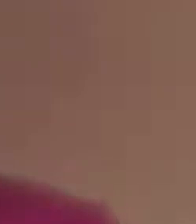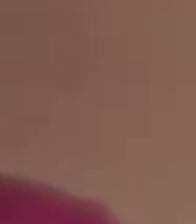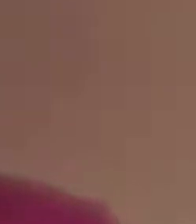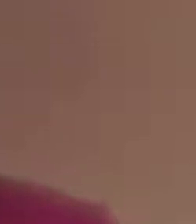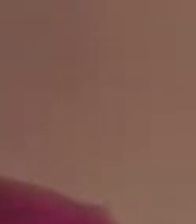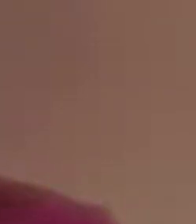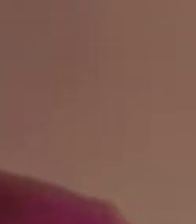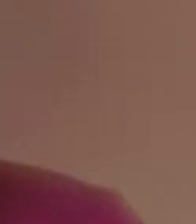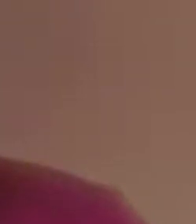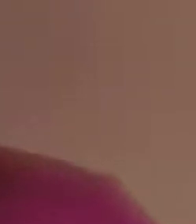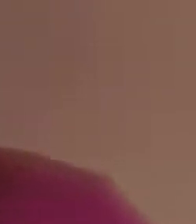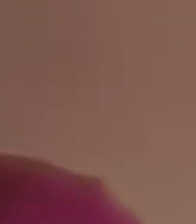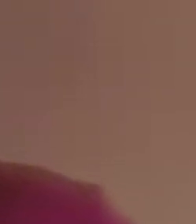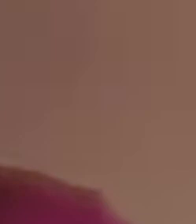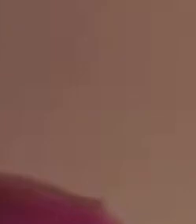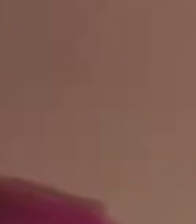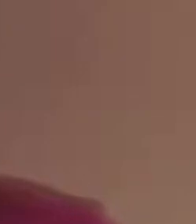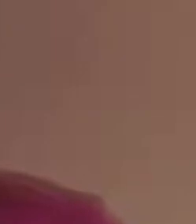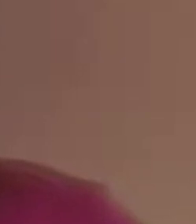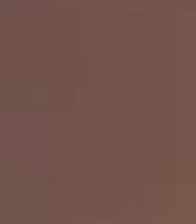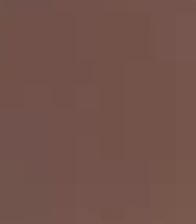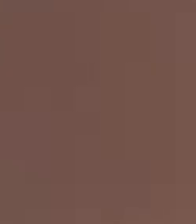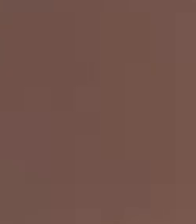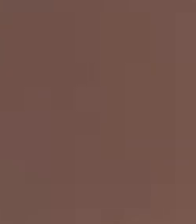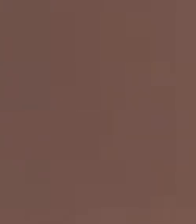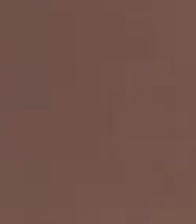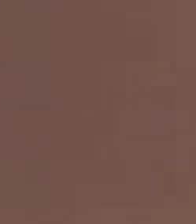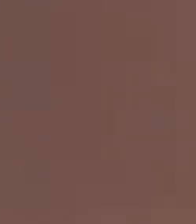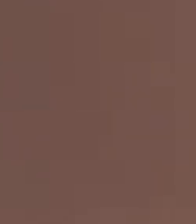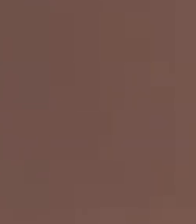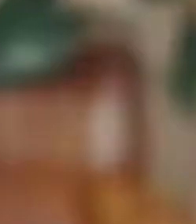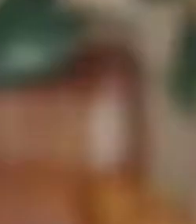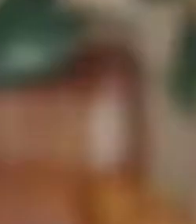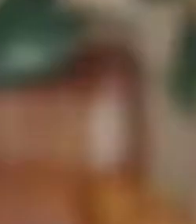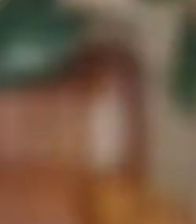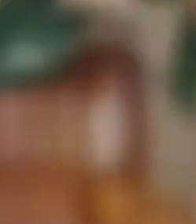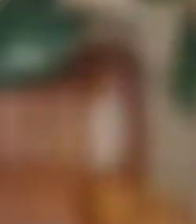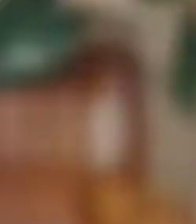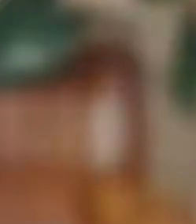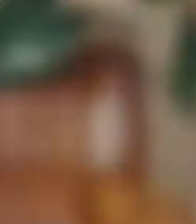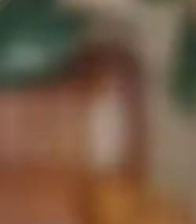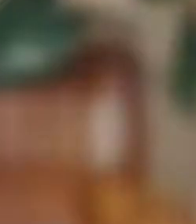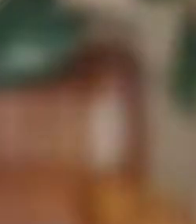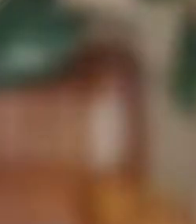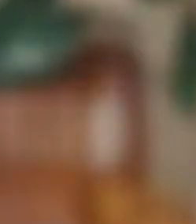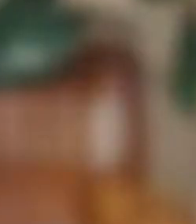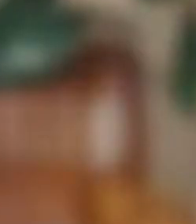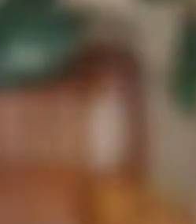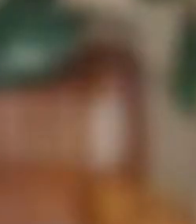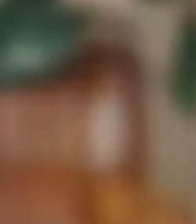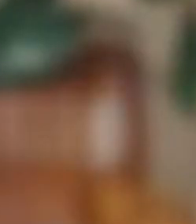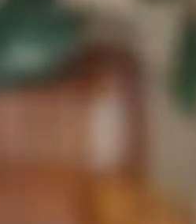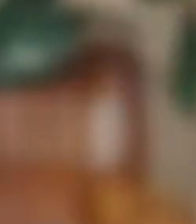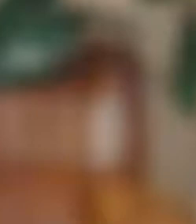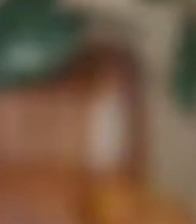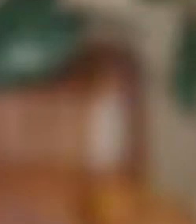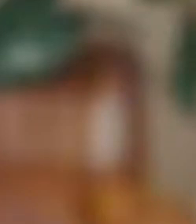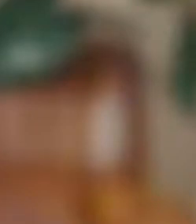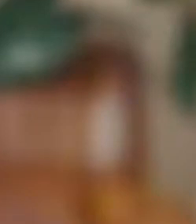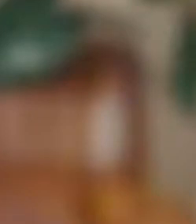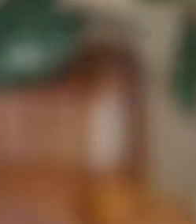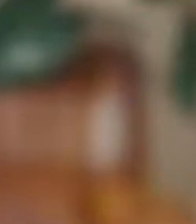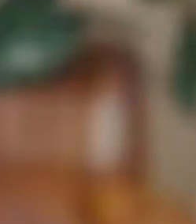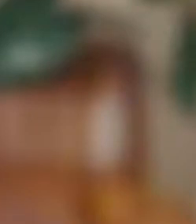todo. Y en los hospitales, gente bien grave, muriéndose. Pero es que la verdad, el gobierno no va a venir a ponernos